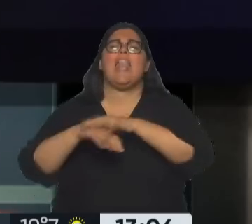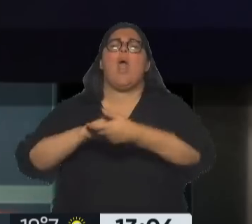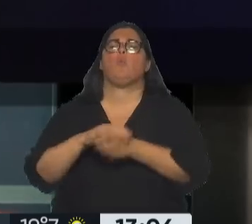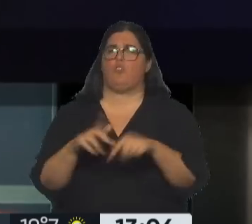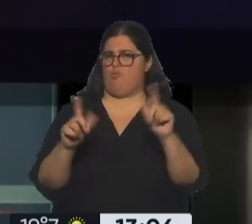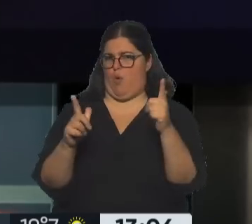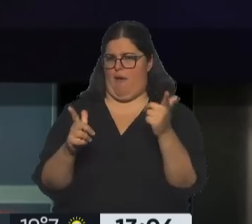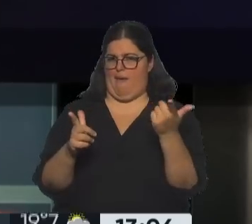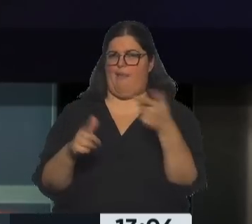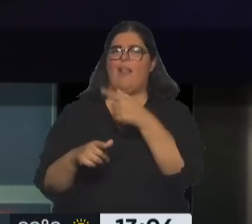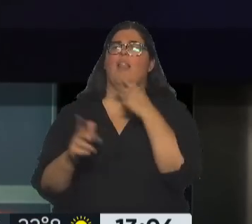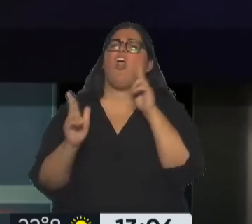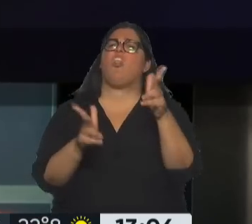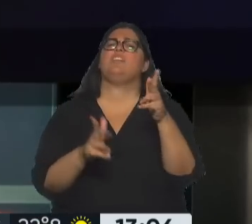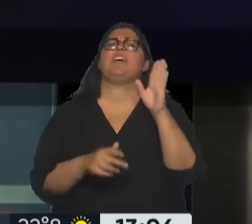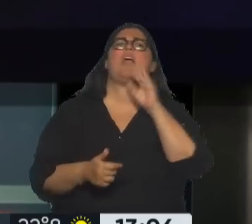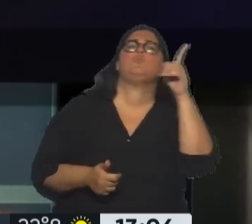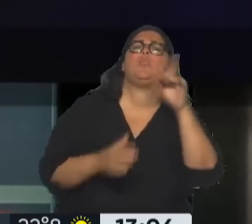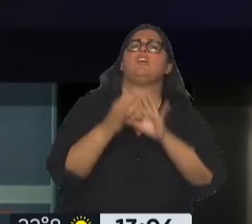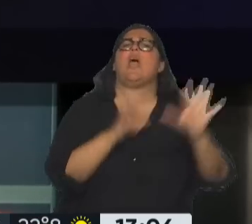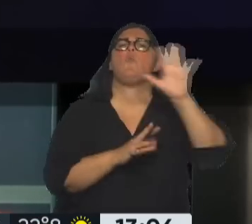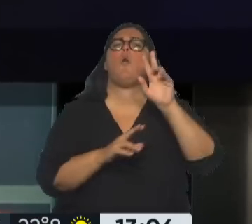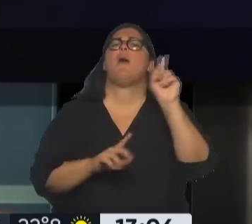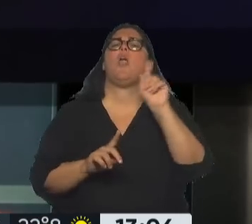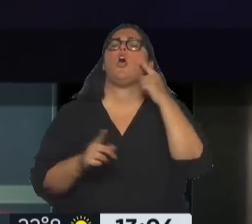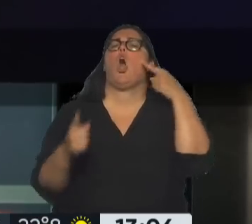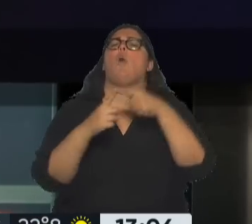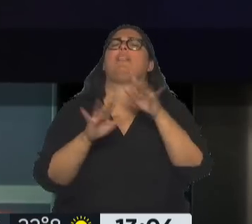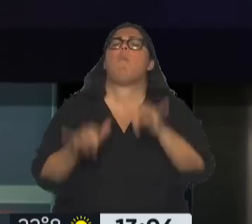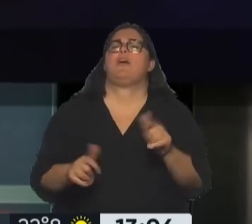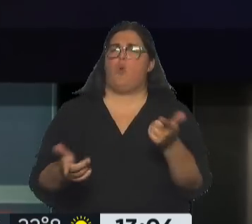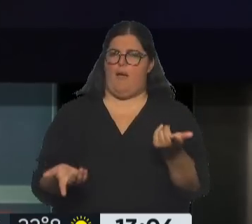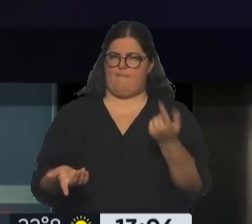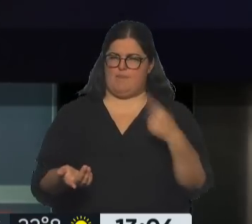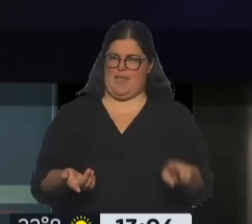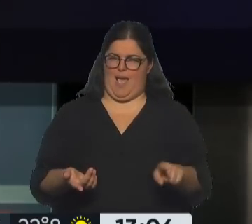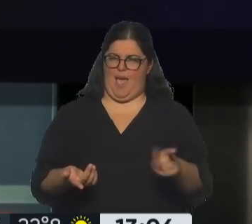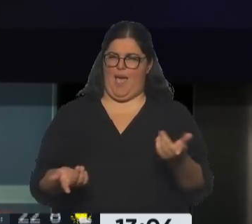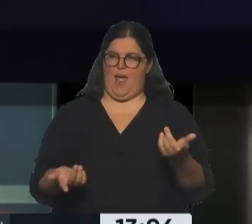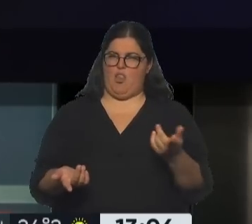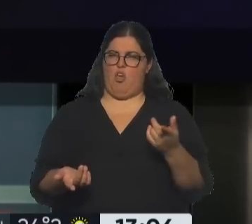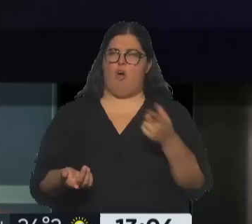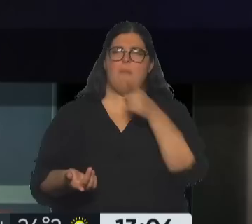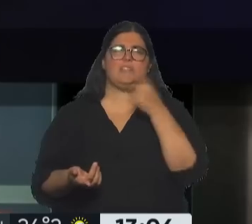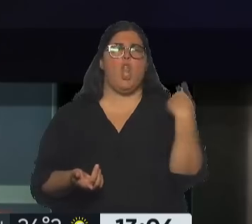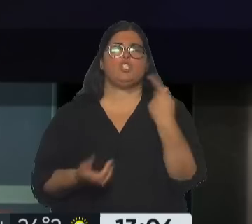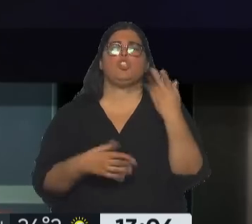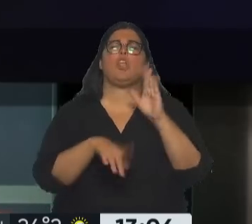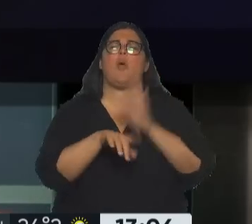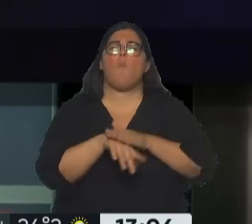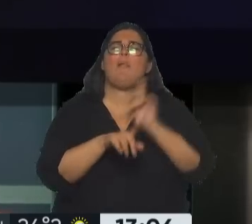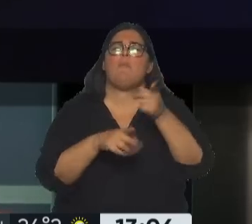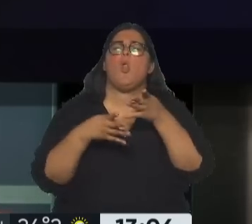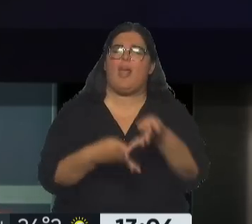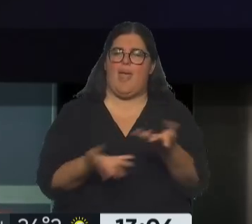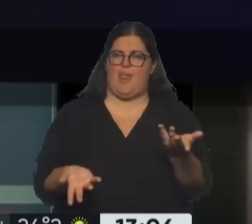suggesting that the United States and Europe are not interested in peace or that we share responsibility for the war. We believe, and it is true,